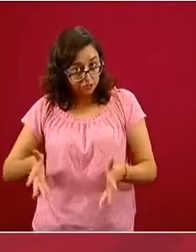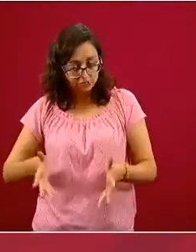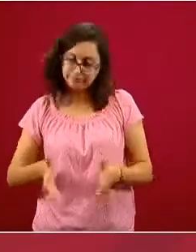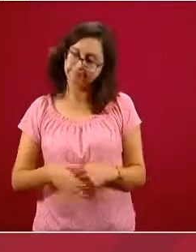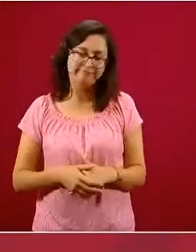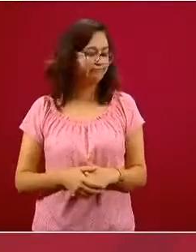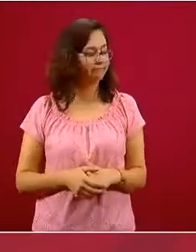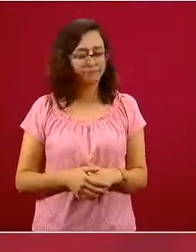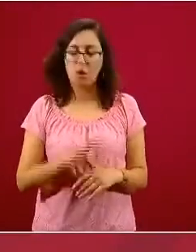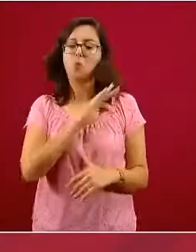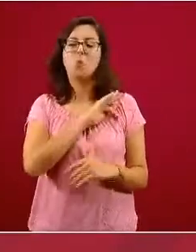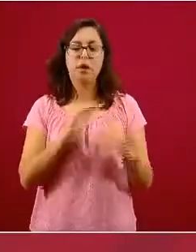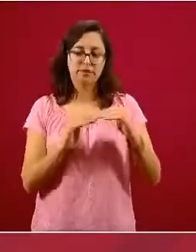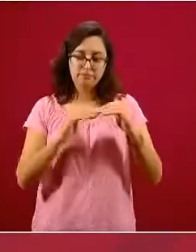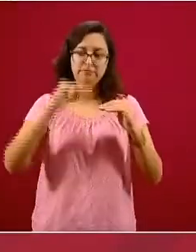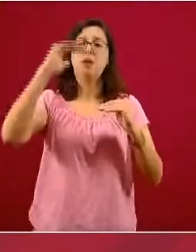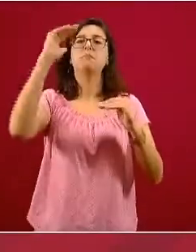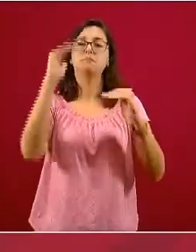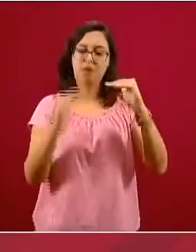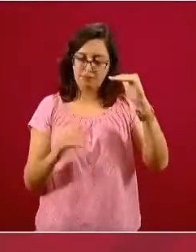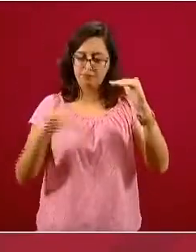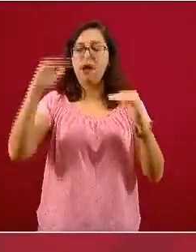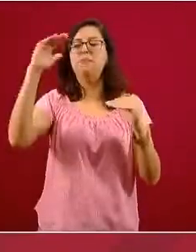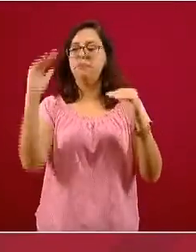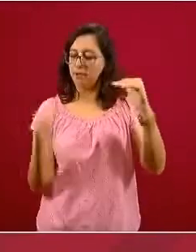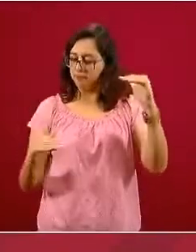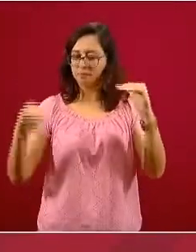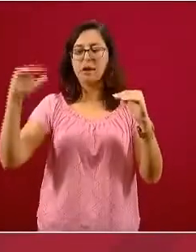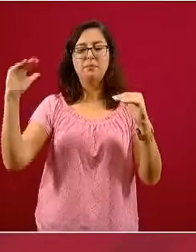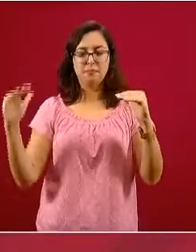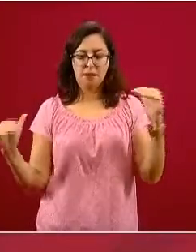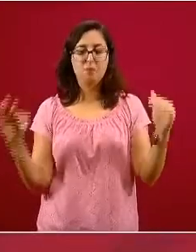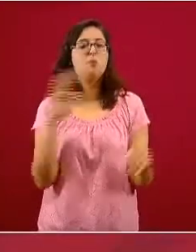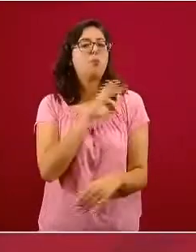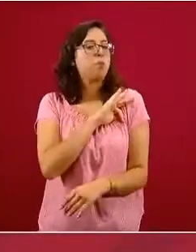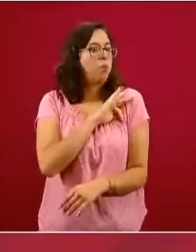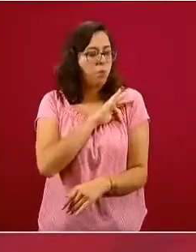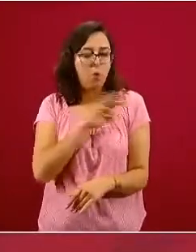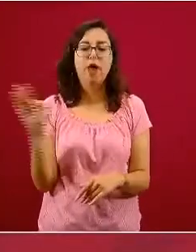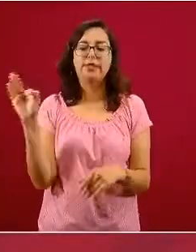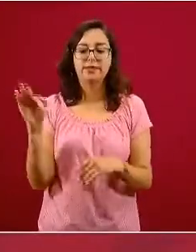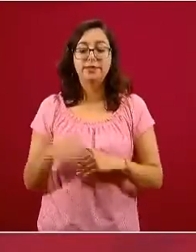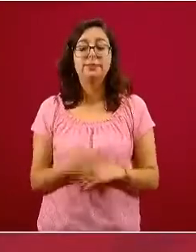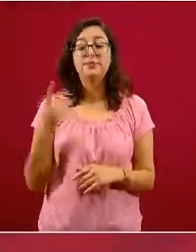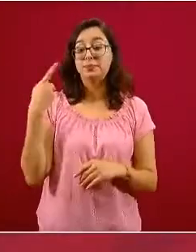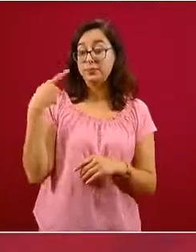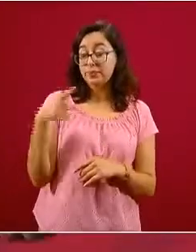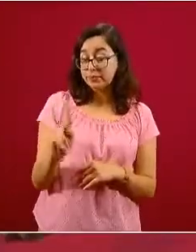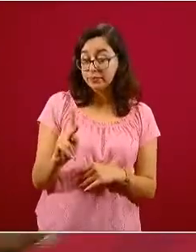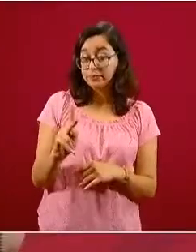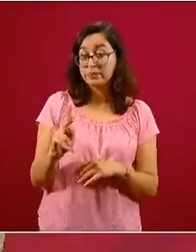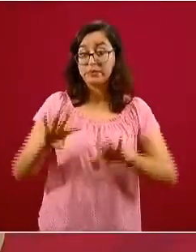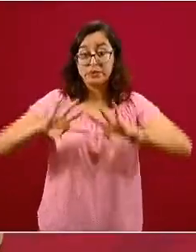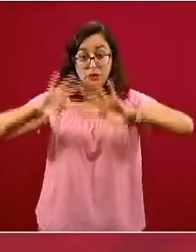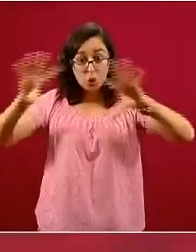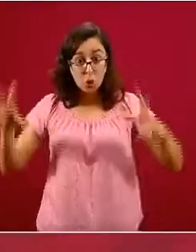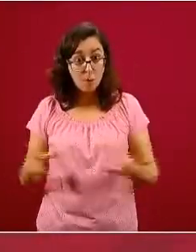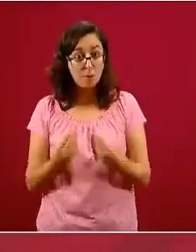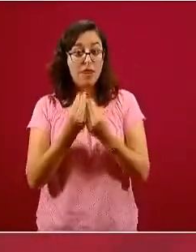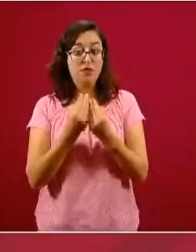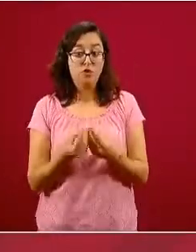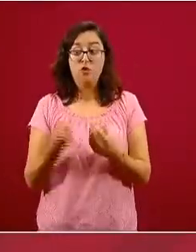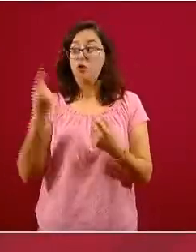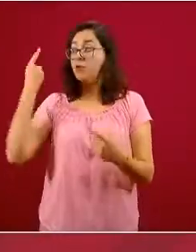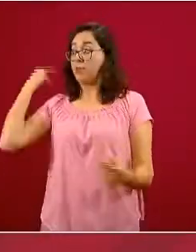epidemia. Puede tener subidas y bajadas. Pero en general, si vemos la tendencia completa de esta epidemia